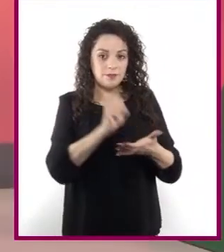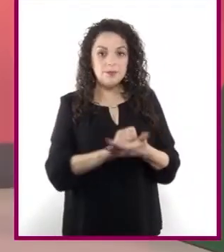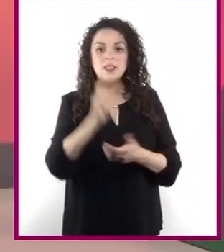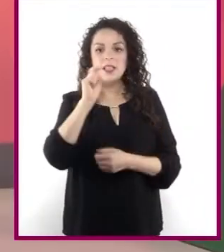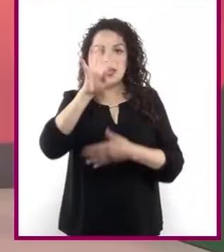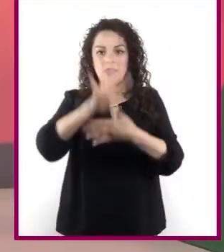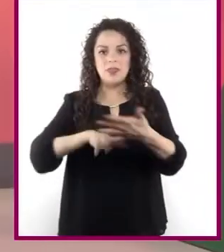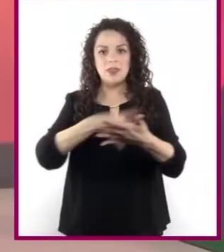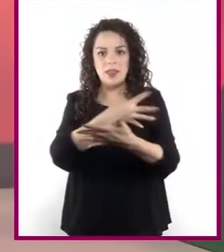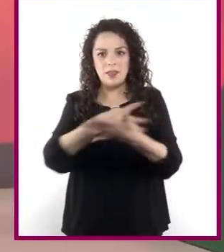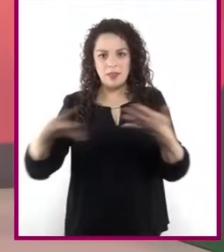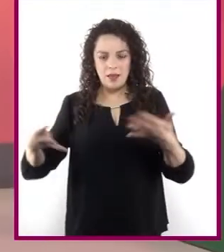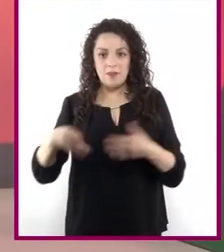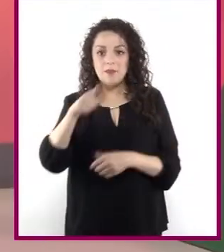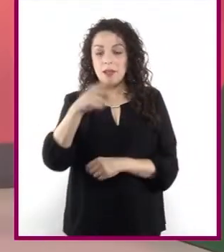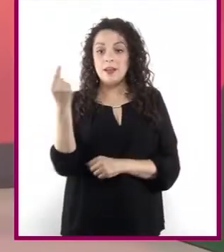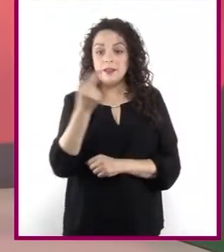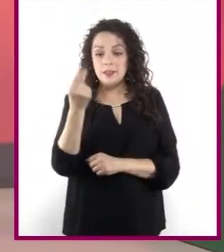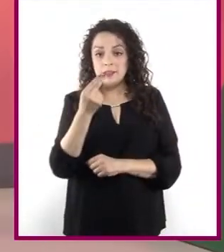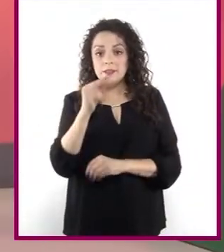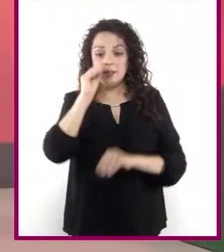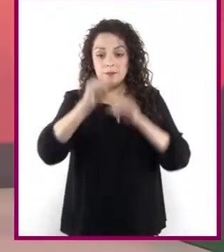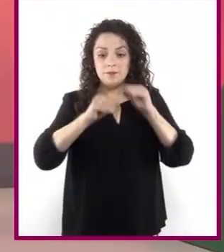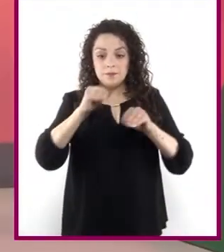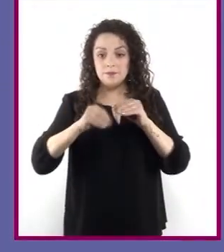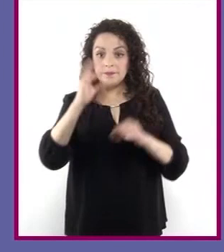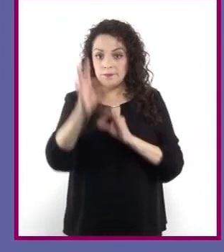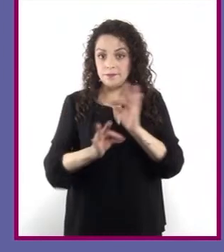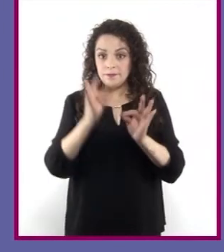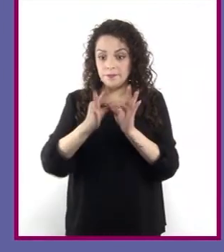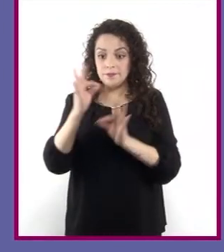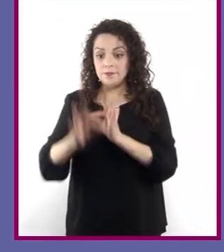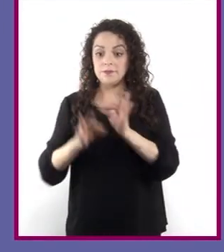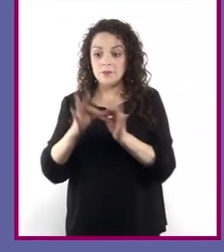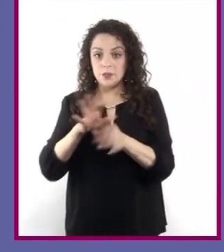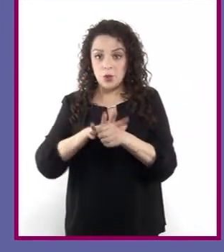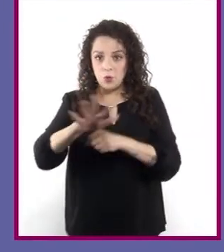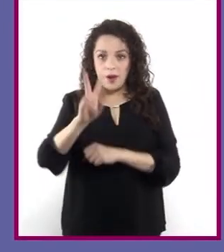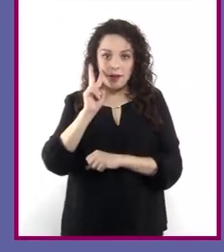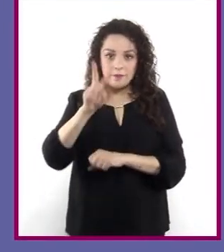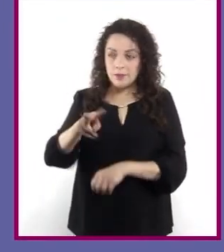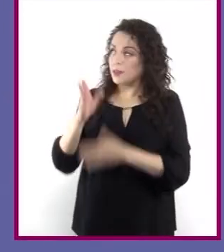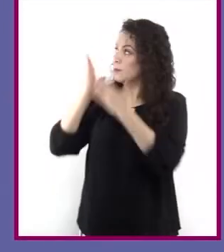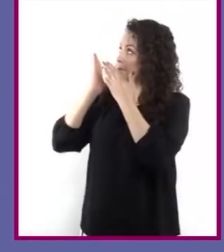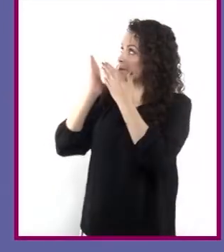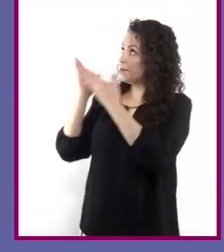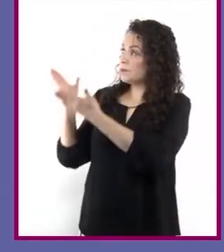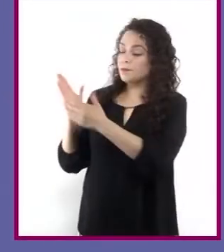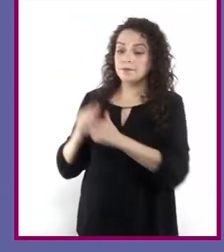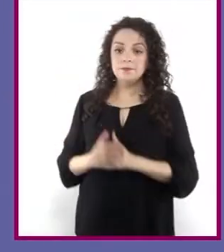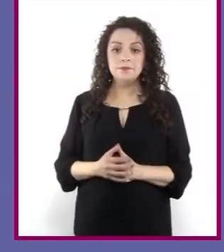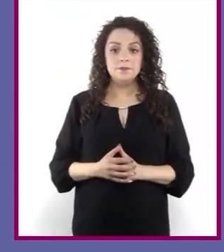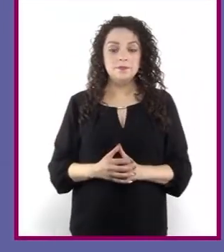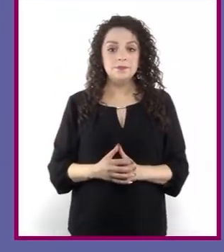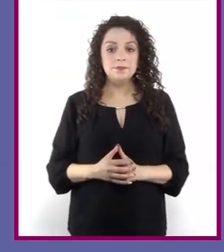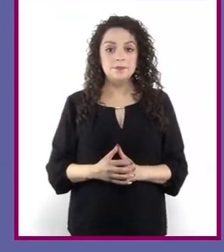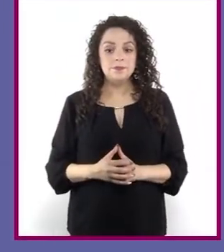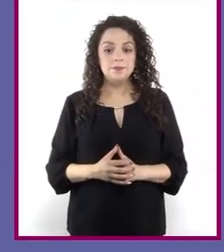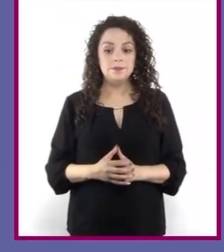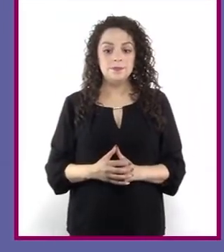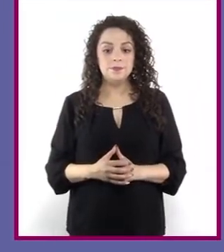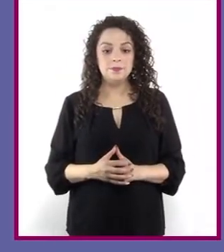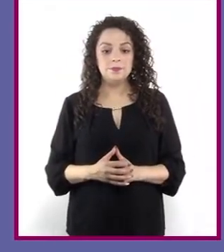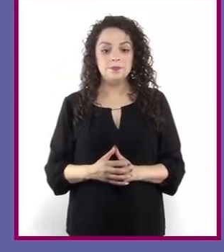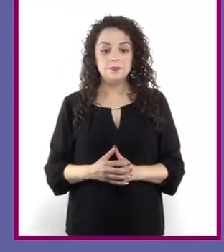tabla. Tomen en cuenta si cumple lo siguiente. Modulación en el tono de tu voz.